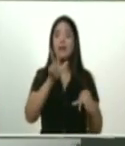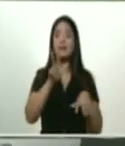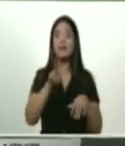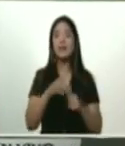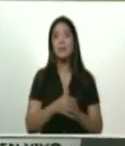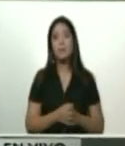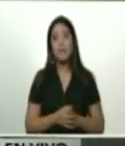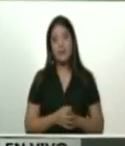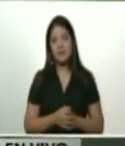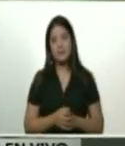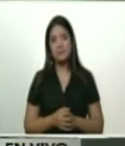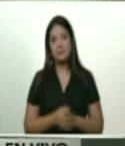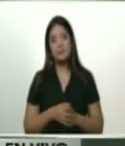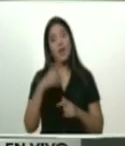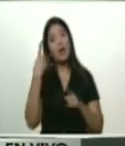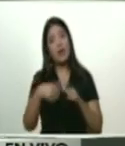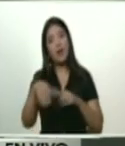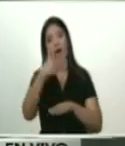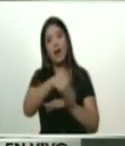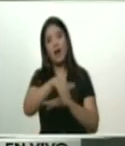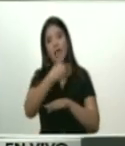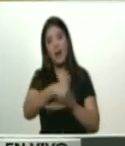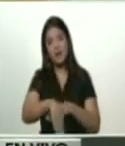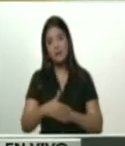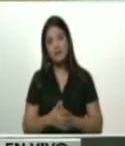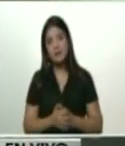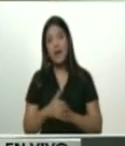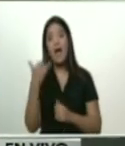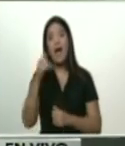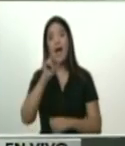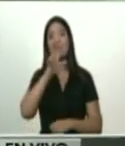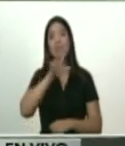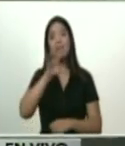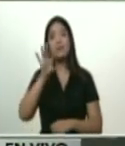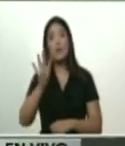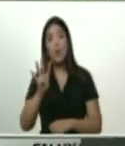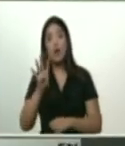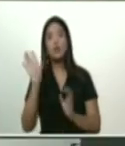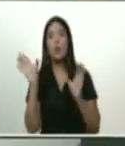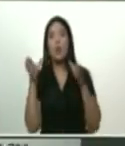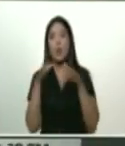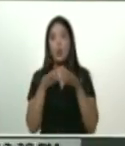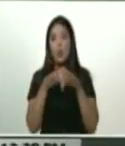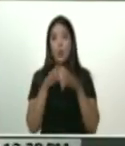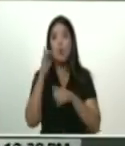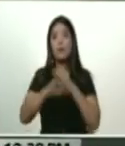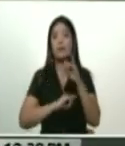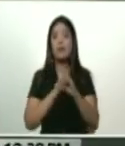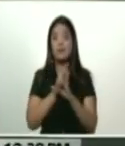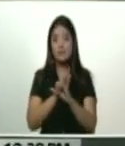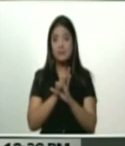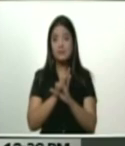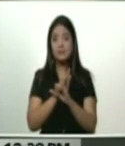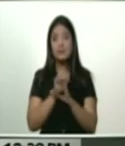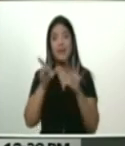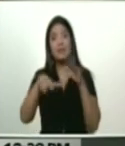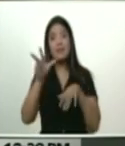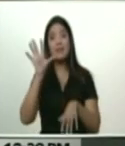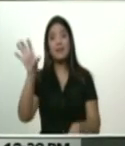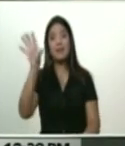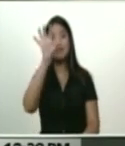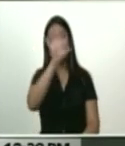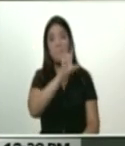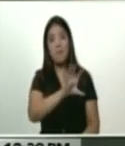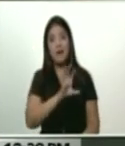en espacios abiertos. Vienen 34 agrupaciones internacionales de 13 países